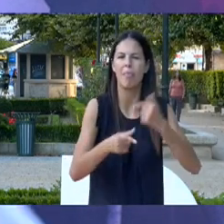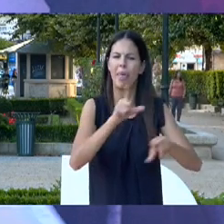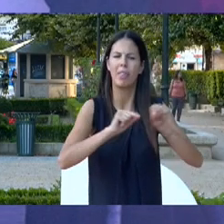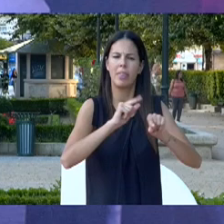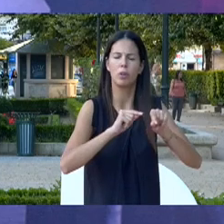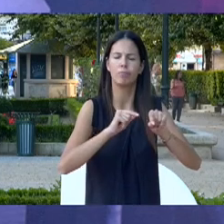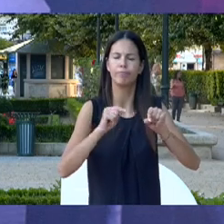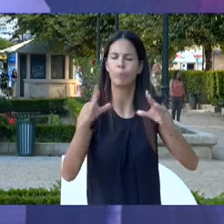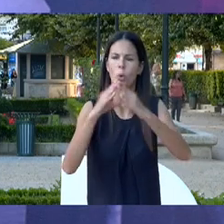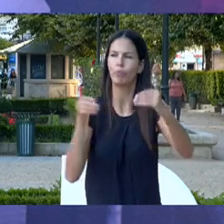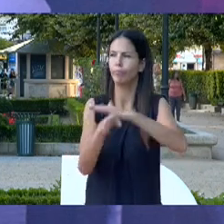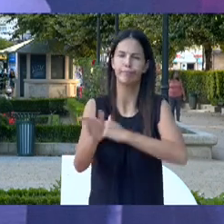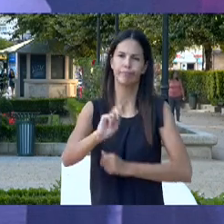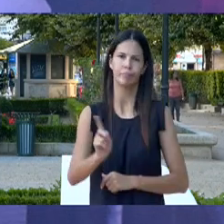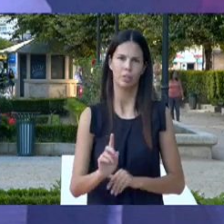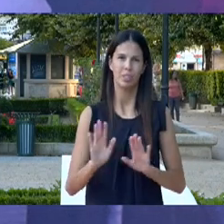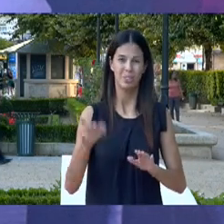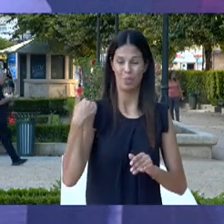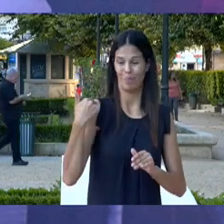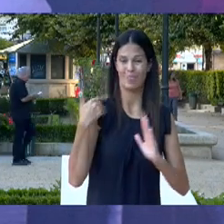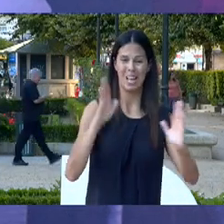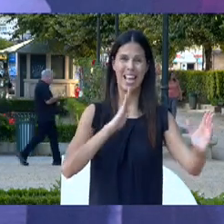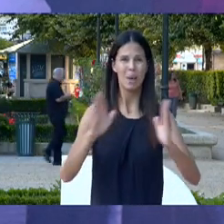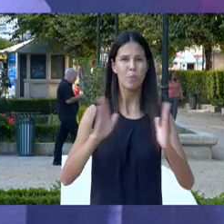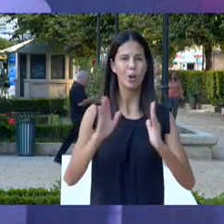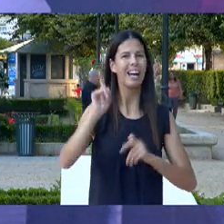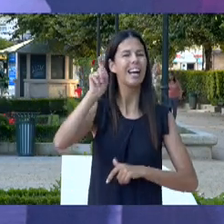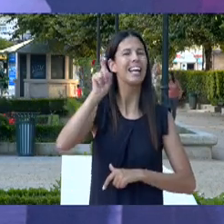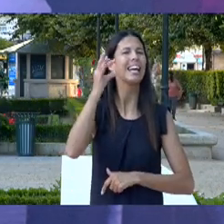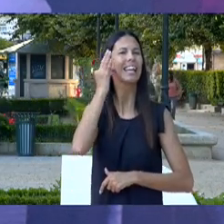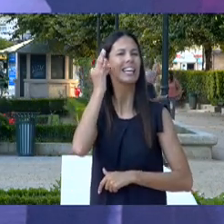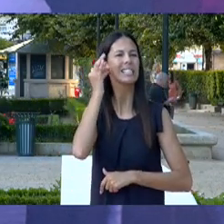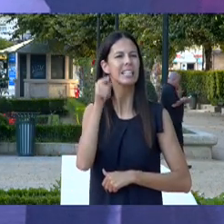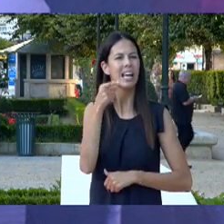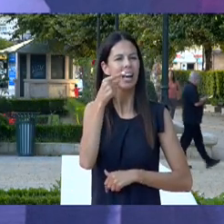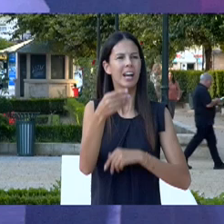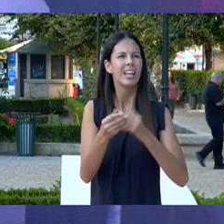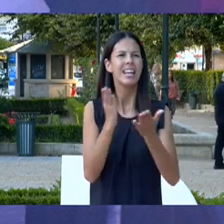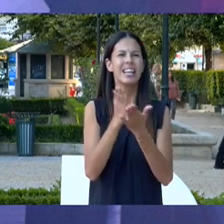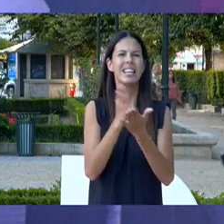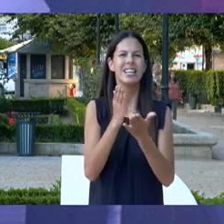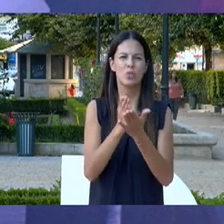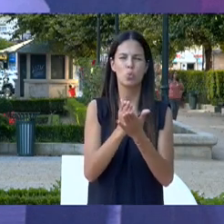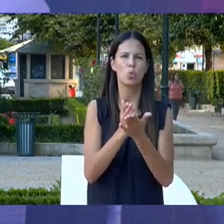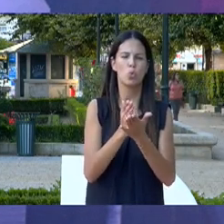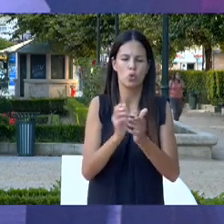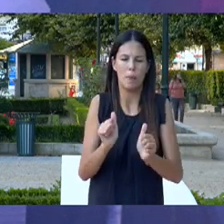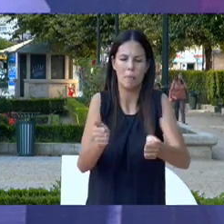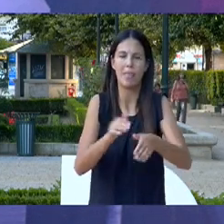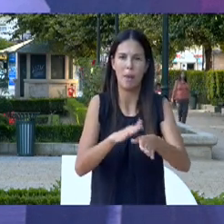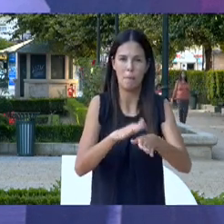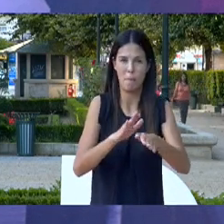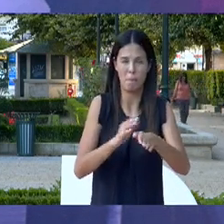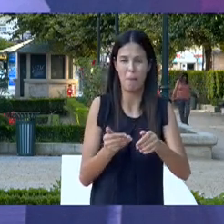que non seguían cos seus estudos, non? E é máis, naquela época xa en que Ernestina realiza os seus estudos, non, para convertirse